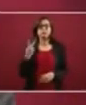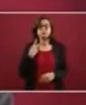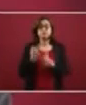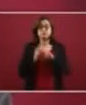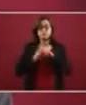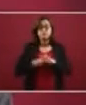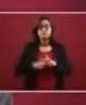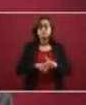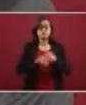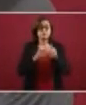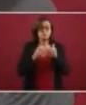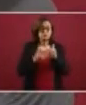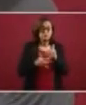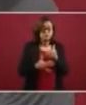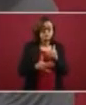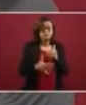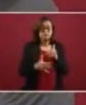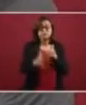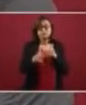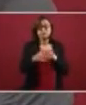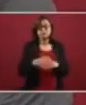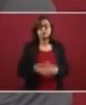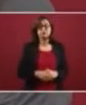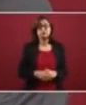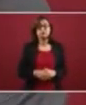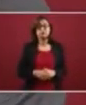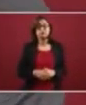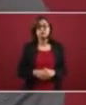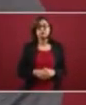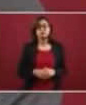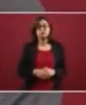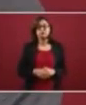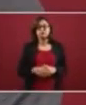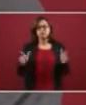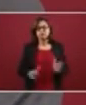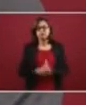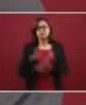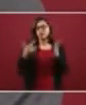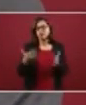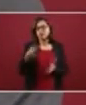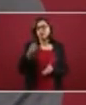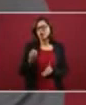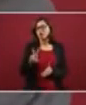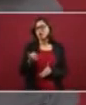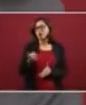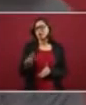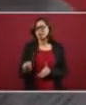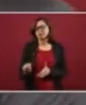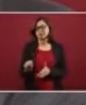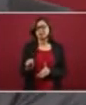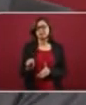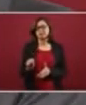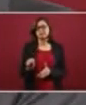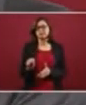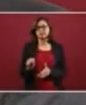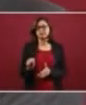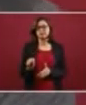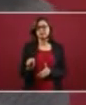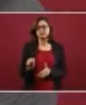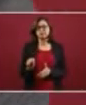aplicarse, la revista Forbes que